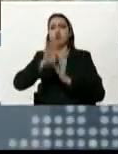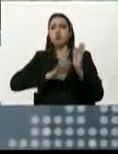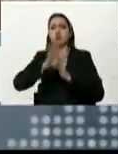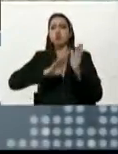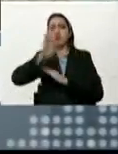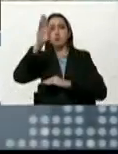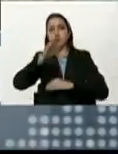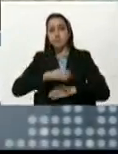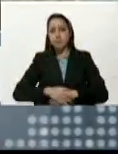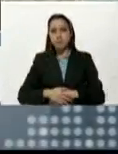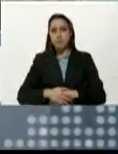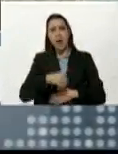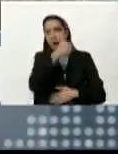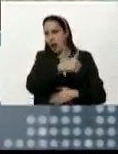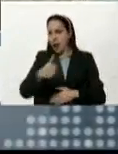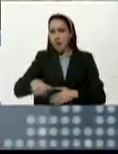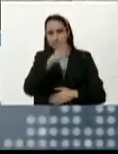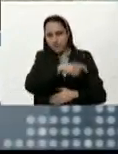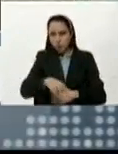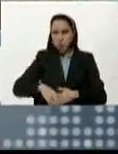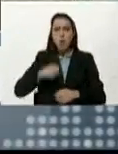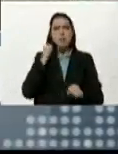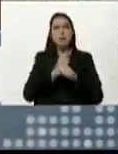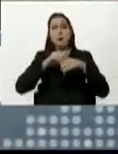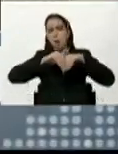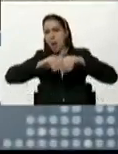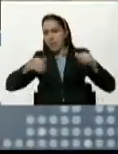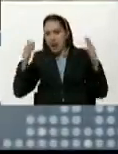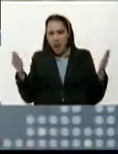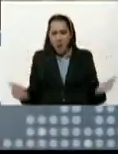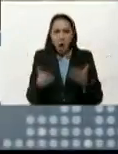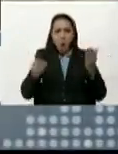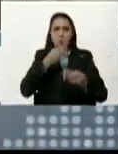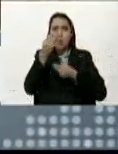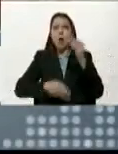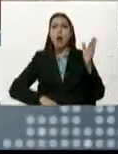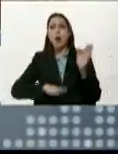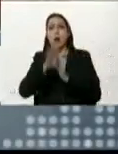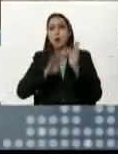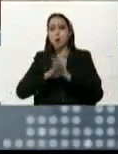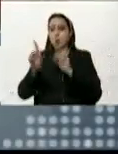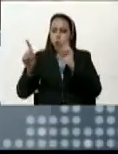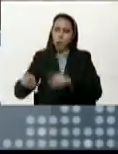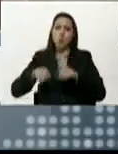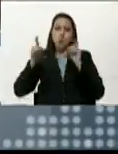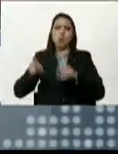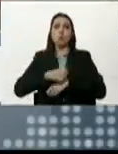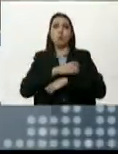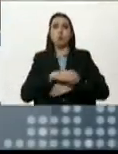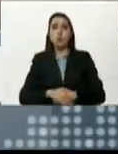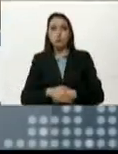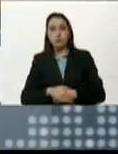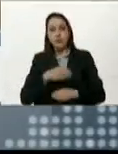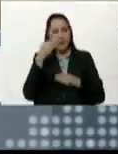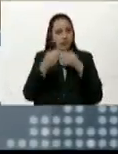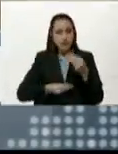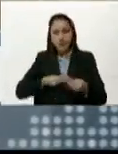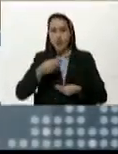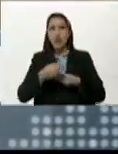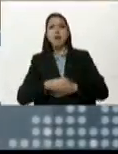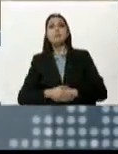los campesinos emprendedores y productores del campo producción de la agroindustria